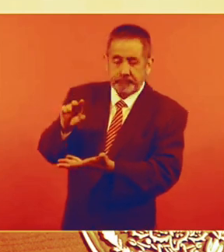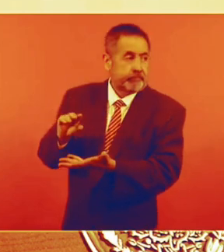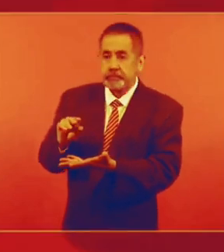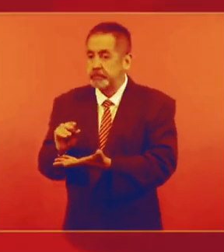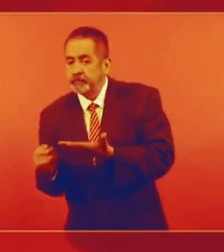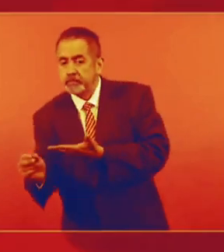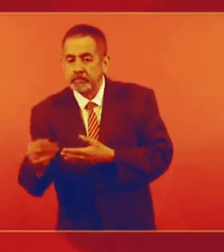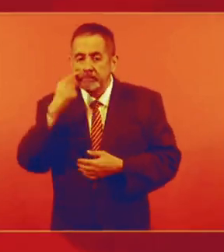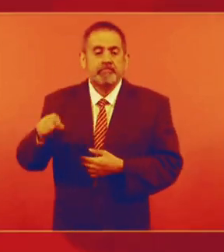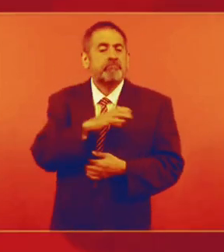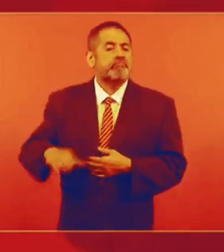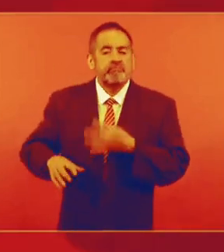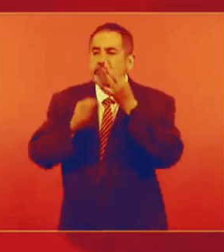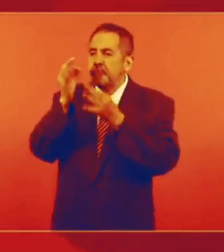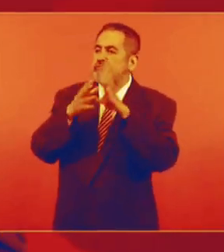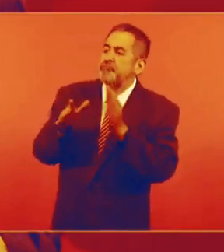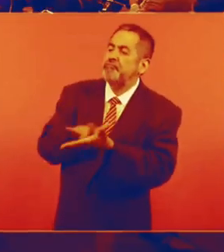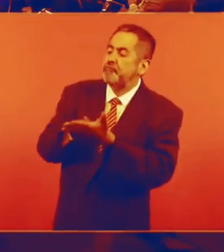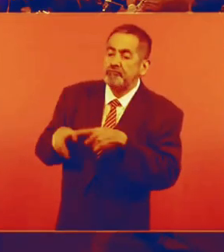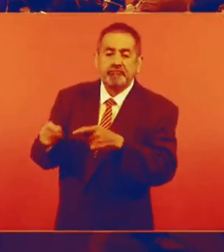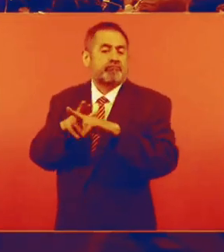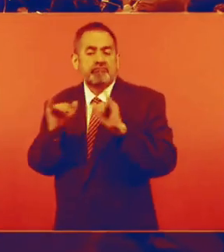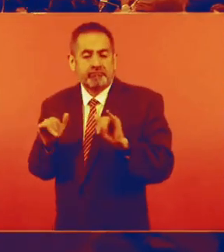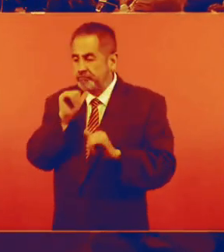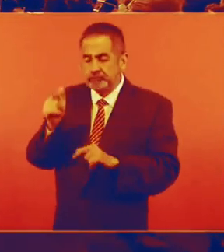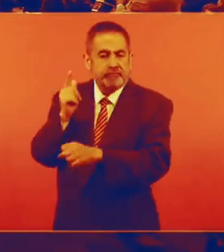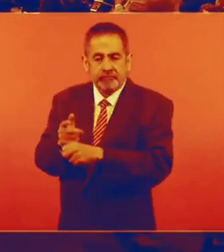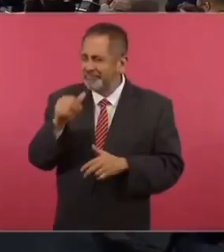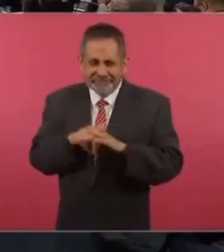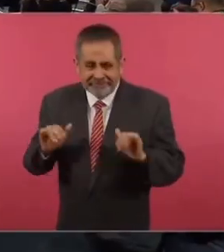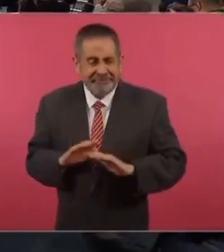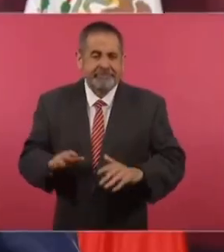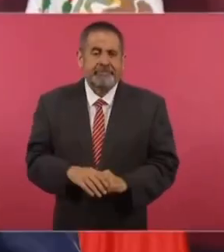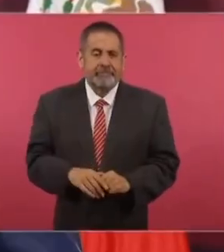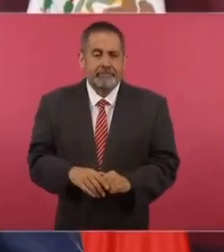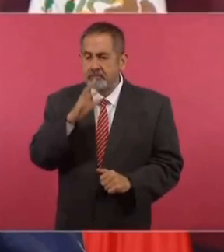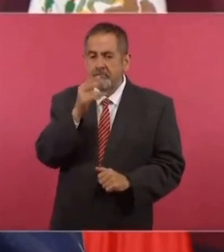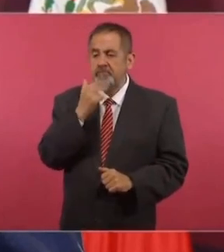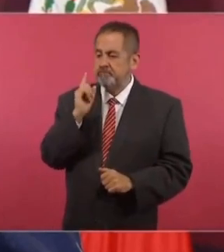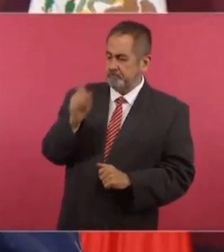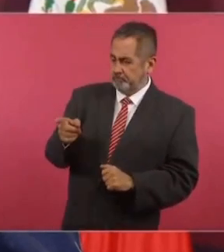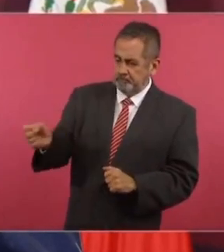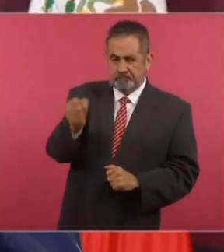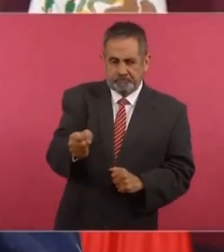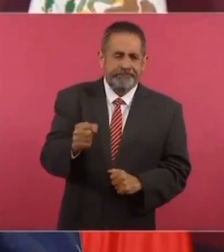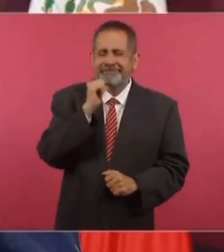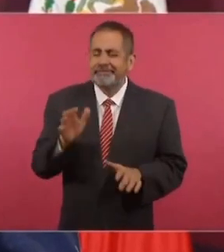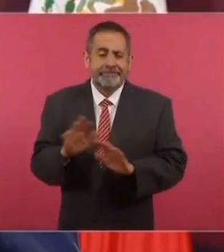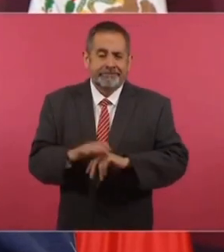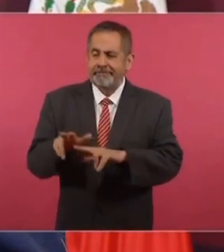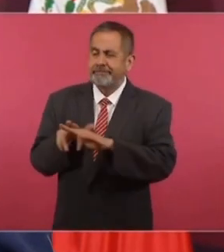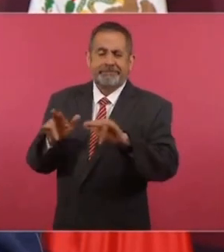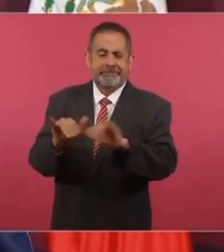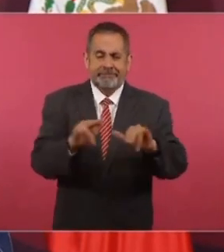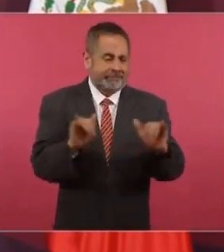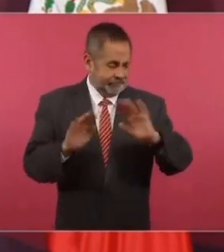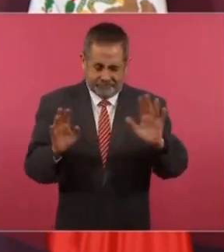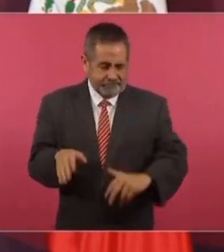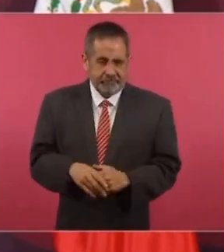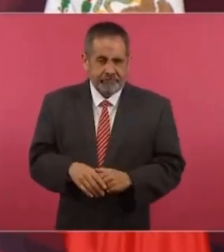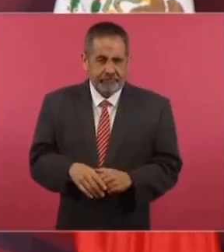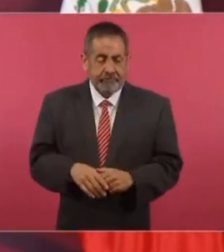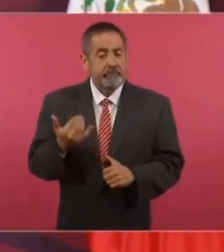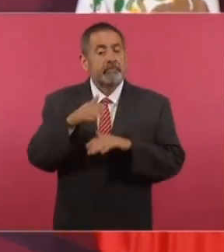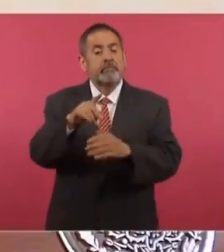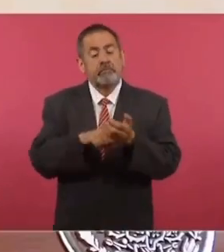público para apoyar a ningún candidato, a ningún partido. No hay dedazo para nadie. Y